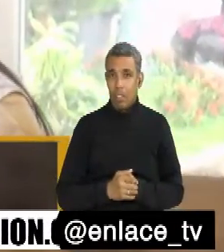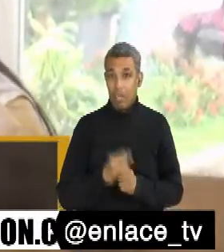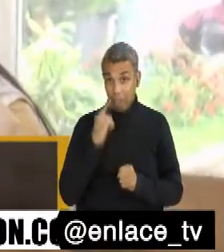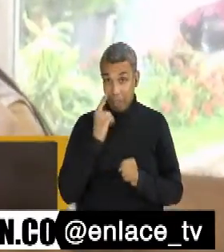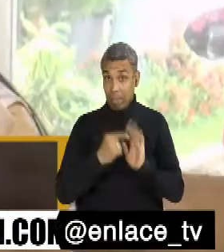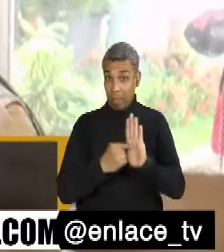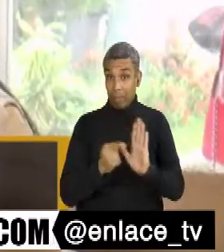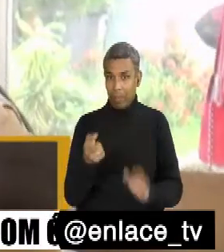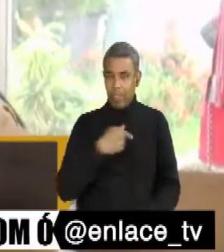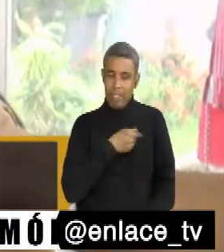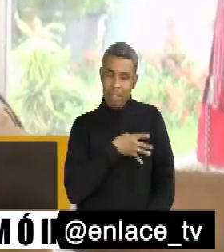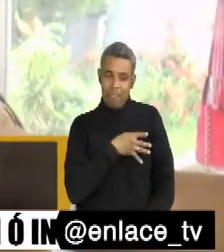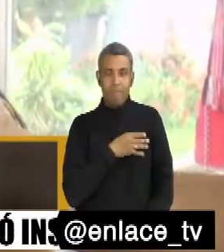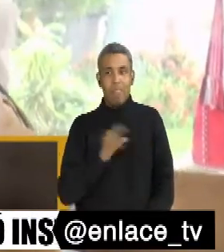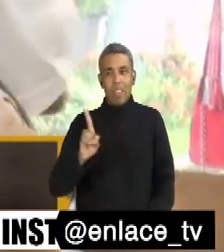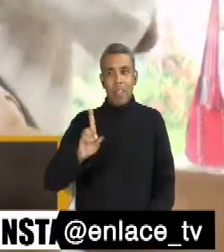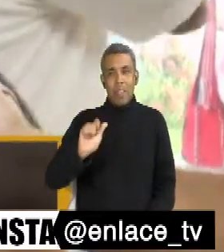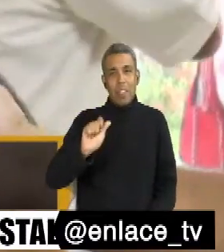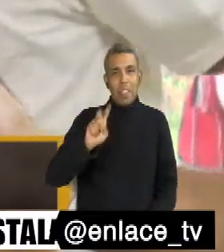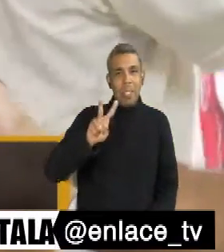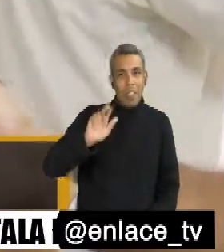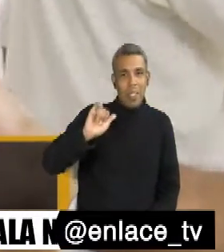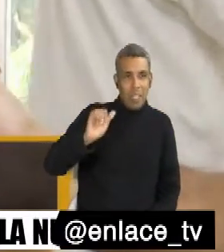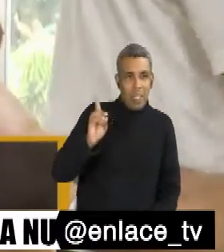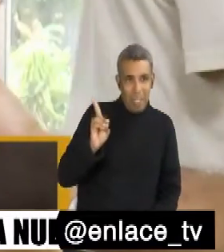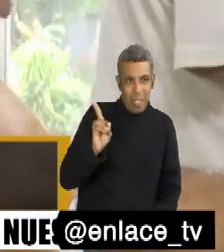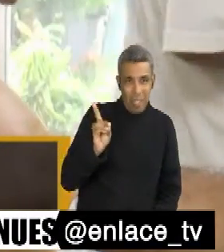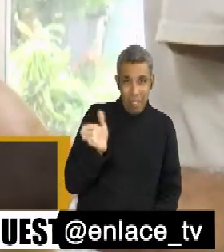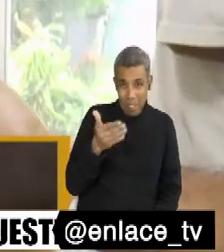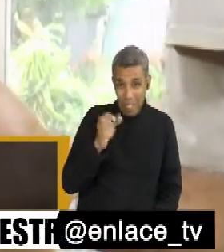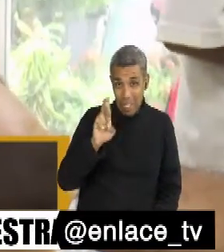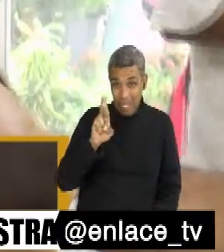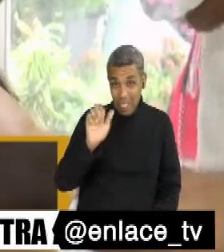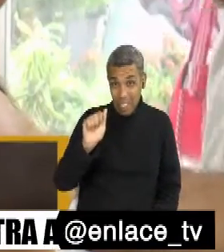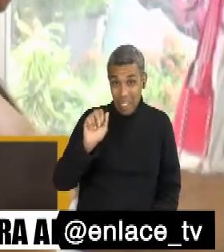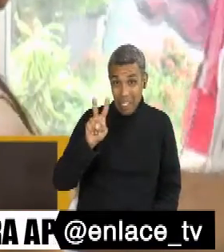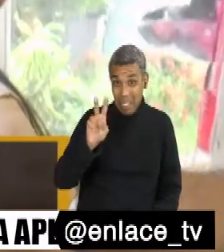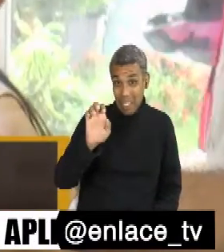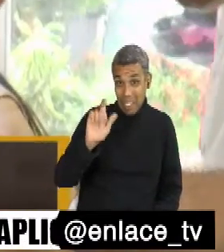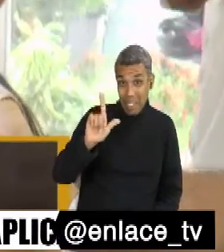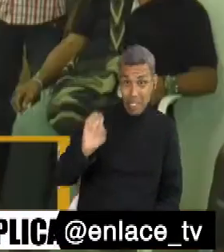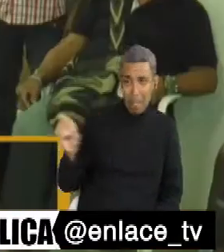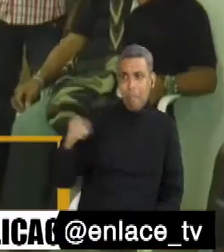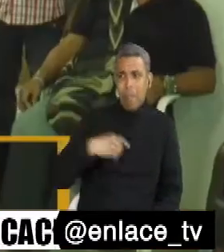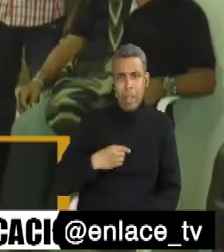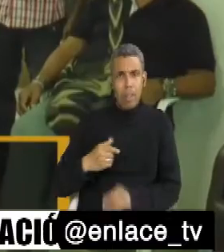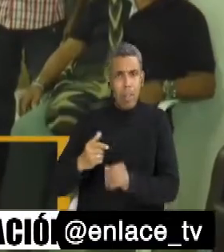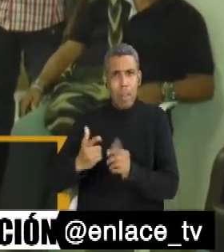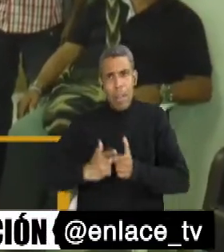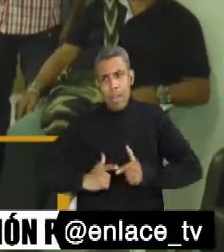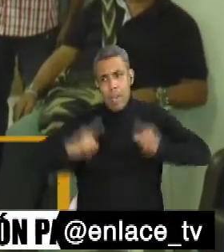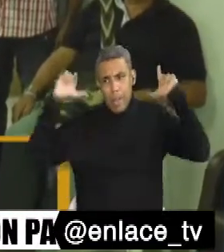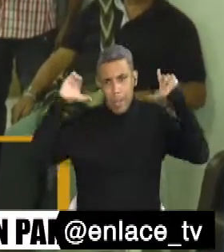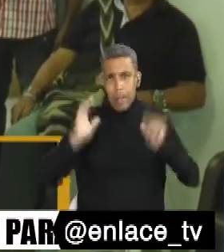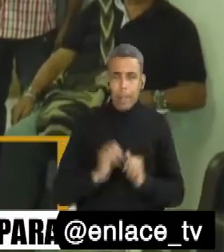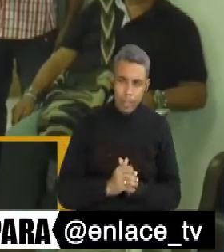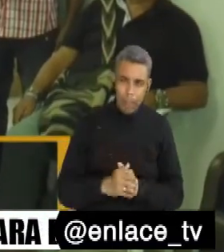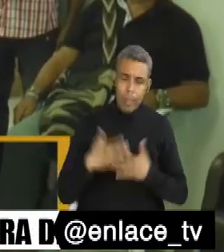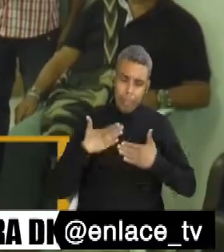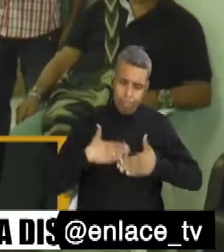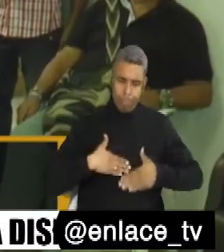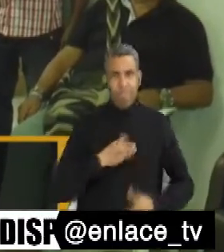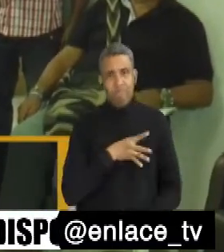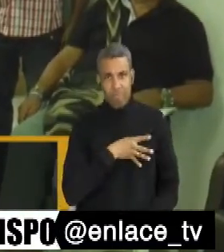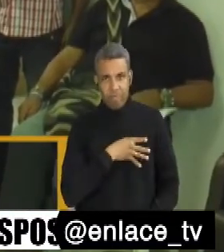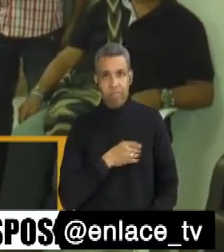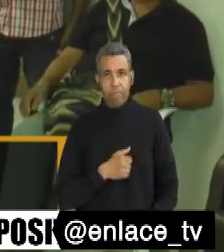yo celebro la libertad de David Ravelo, que es una persona que es inocente en este burdo montaje que hicieron.